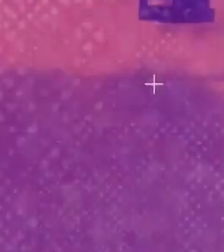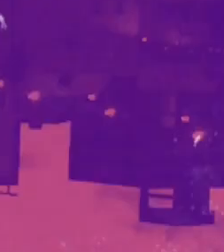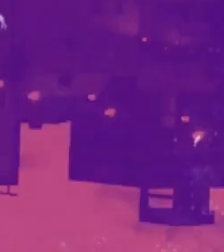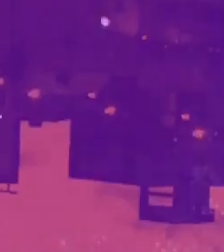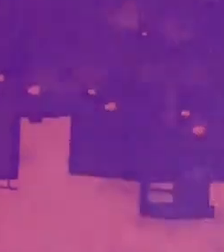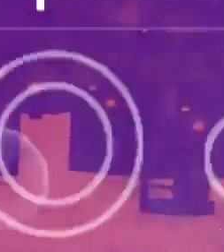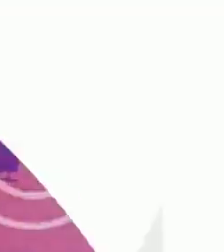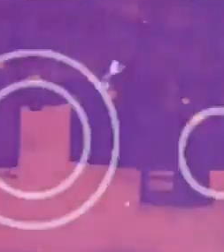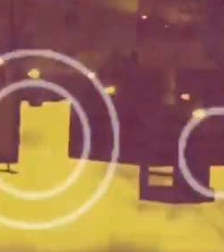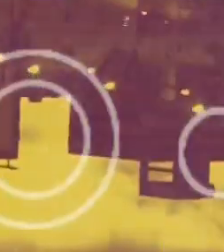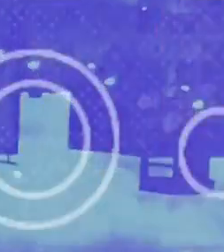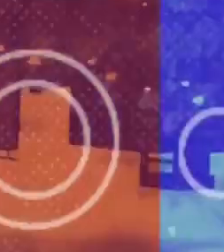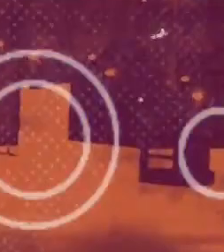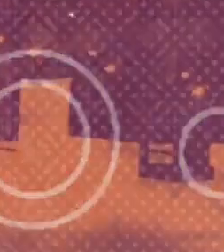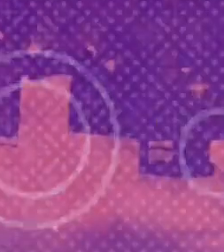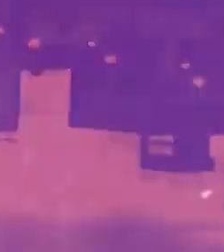diversa.